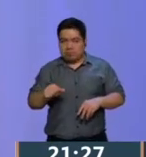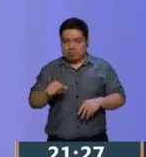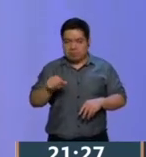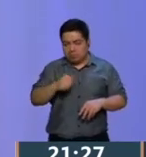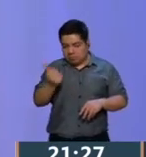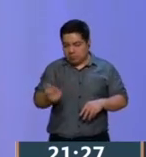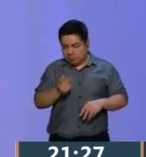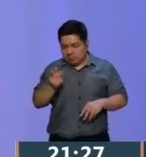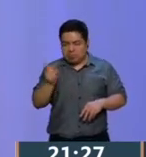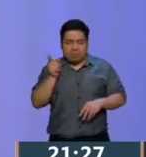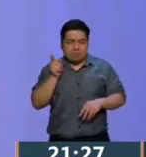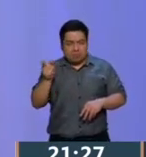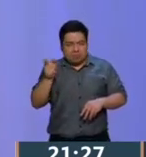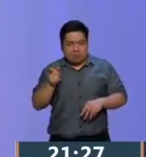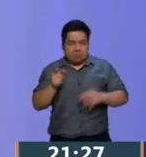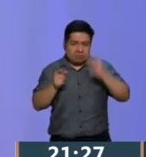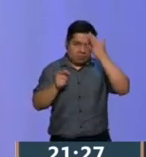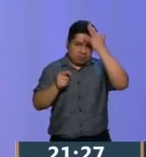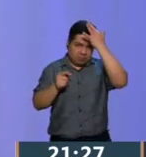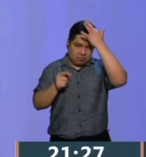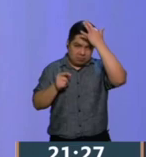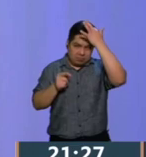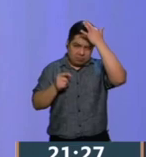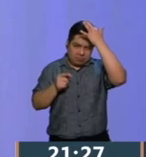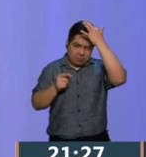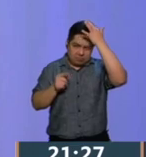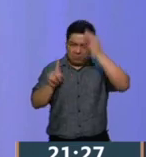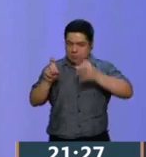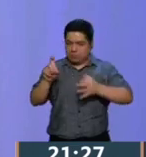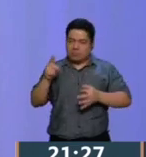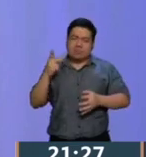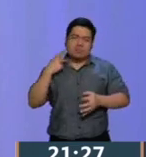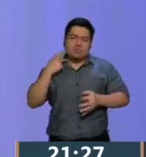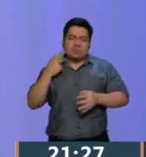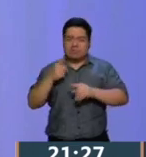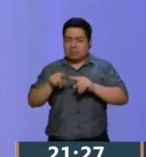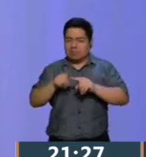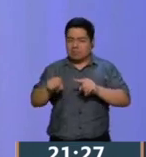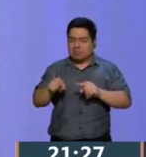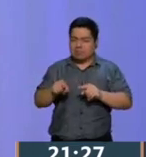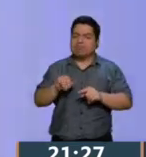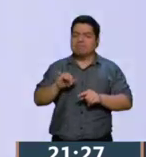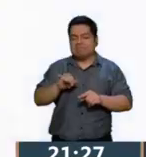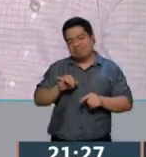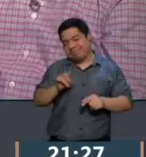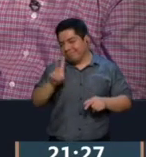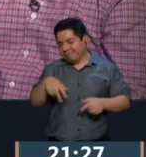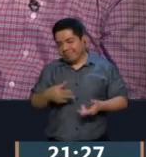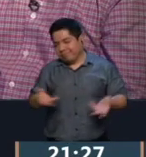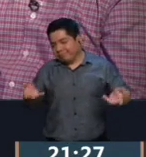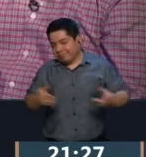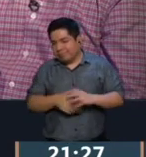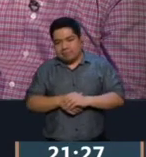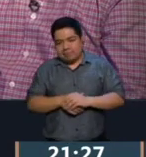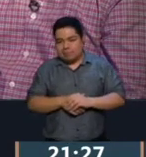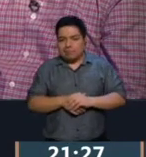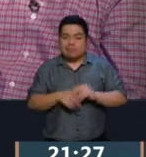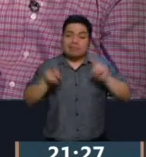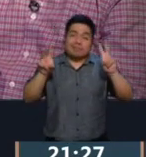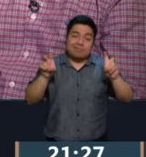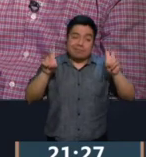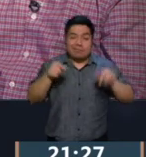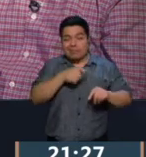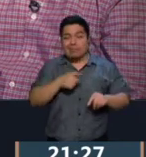otra pregunta, ¿considera que se ha politizado y partidizado el tema del agua en la Ciudad de México? Por supuesto, es un tema que se ha utilizado como